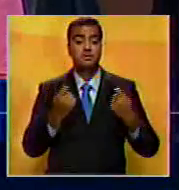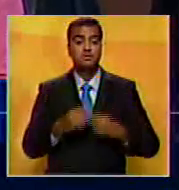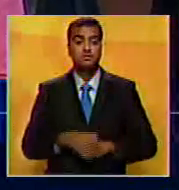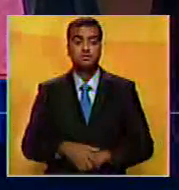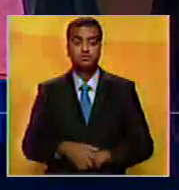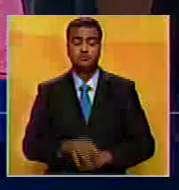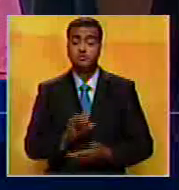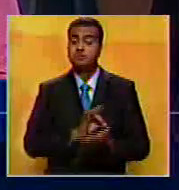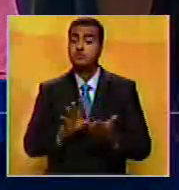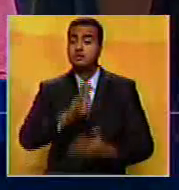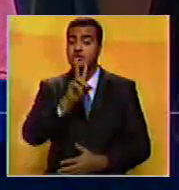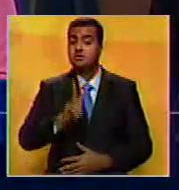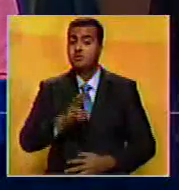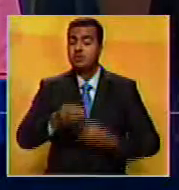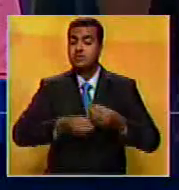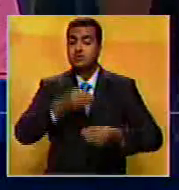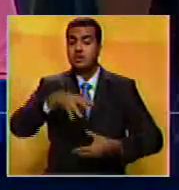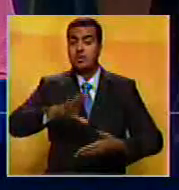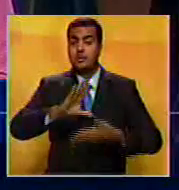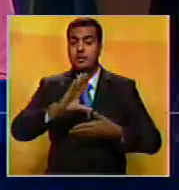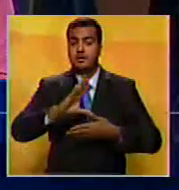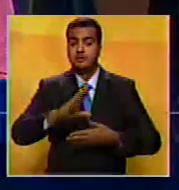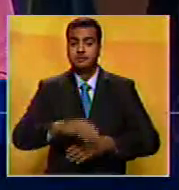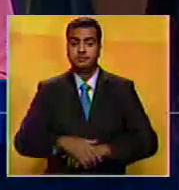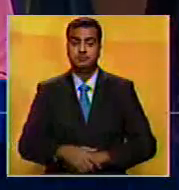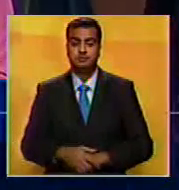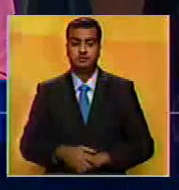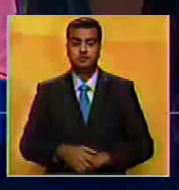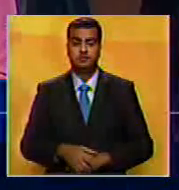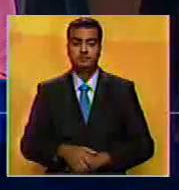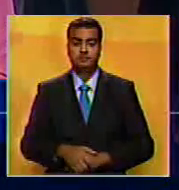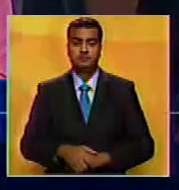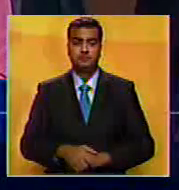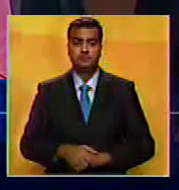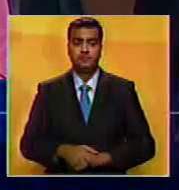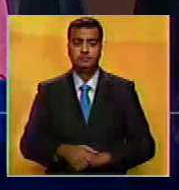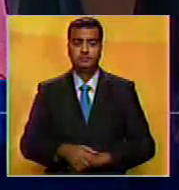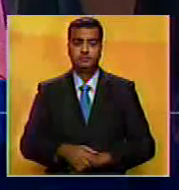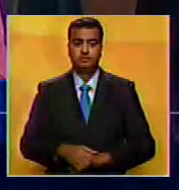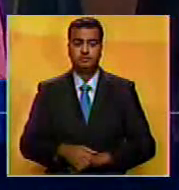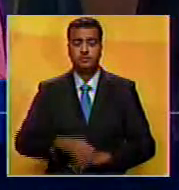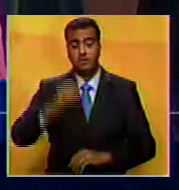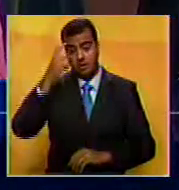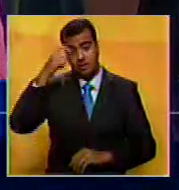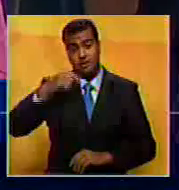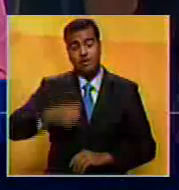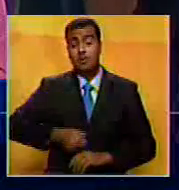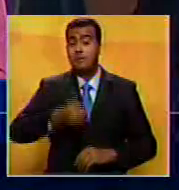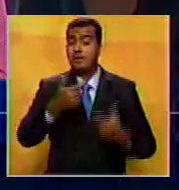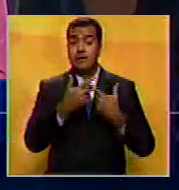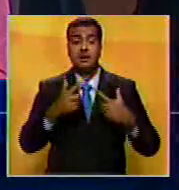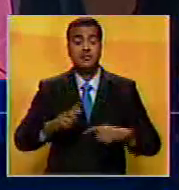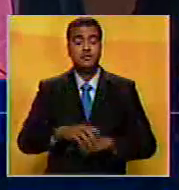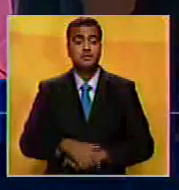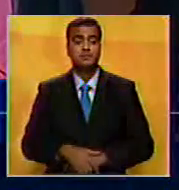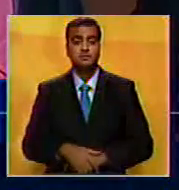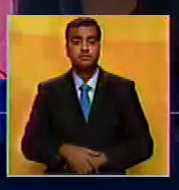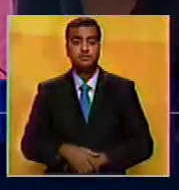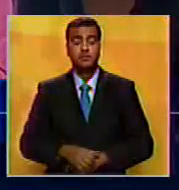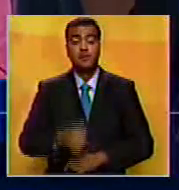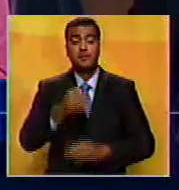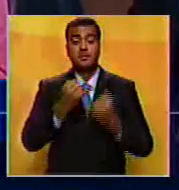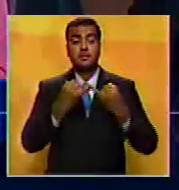el retiro de Venezuela de esta organización. Sin duda alguna, hoy amanecimos más libres, hoy amanecimos